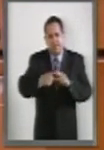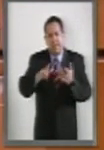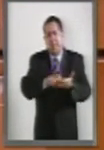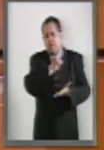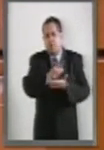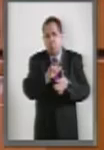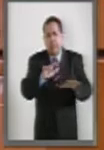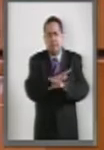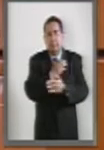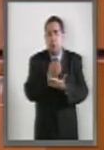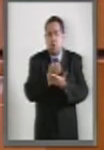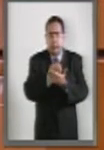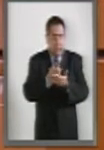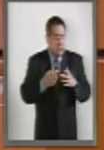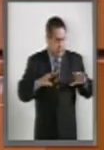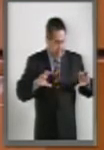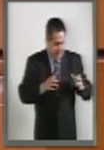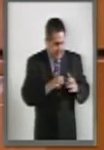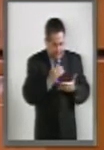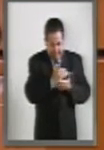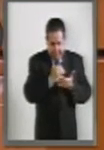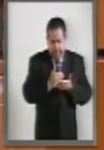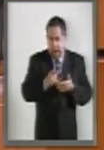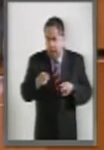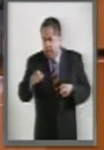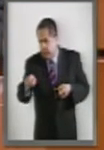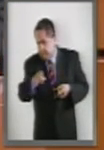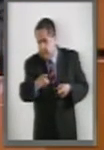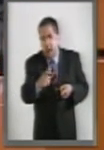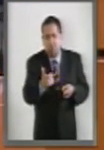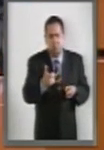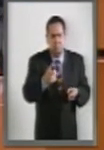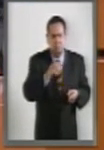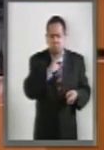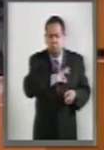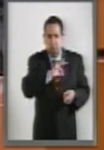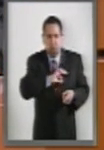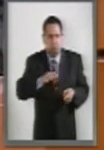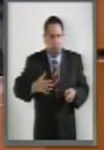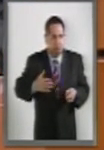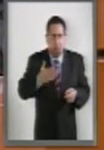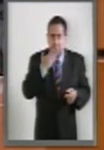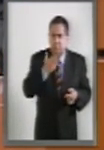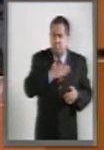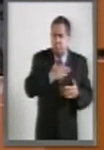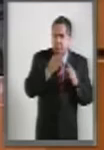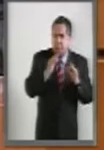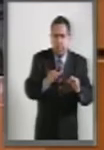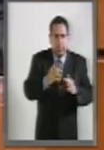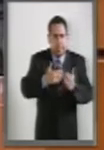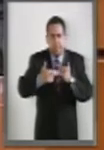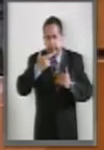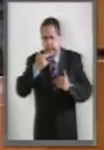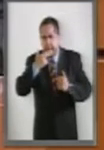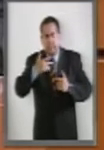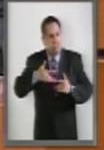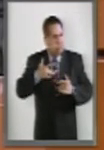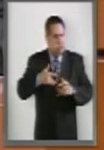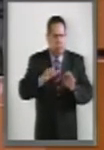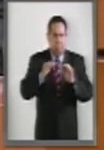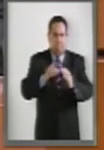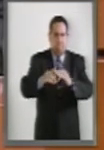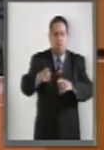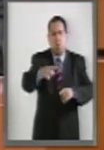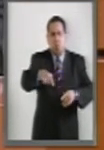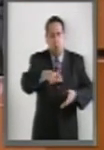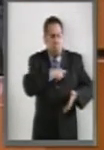ha impactado positivamente el ingreso disponible de diversos sectores sociales, mejorando sensiblemente el